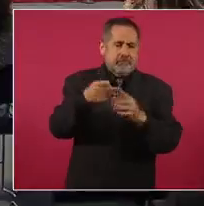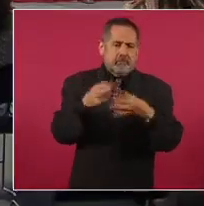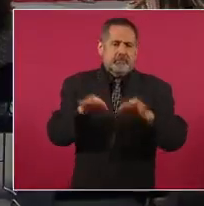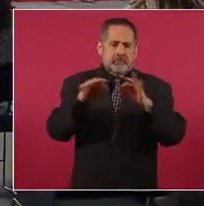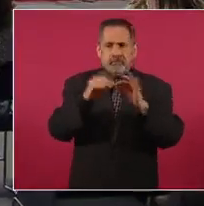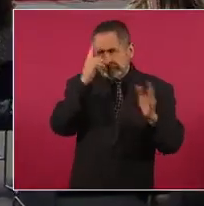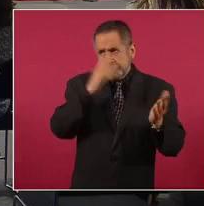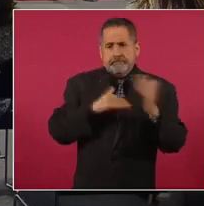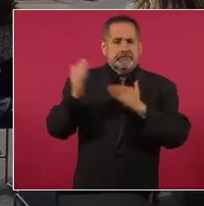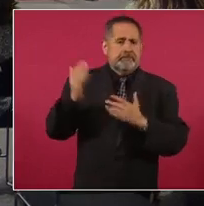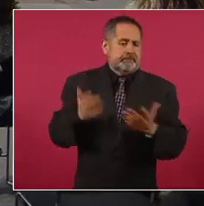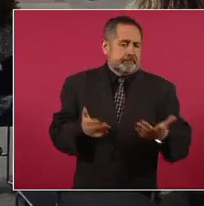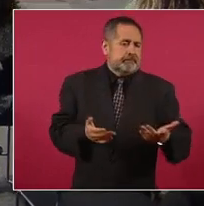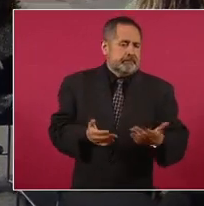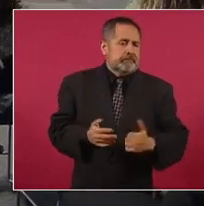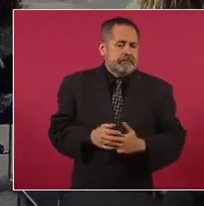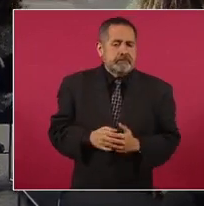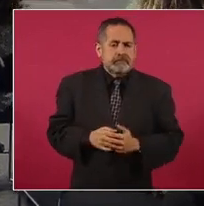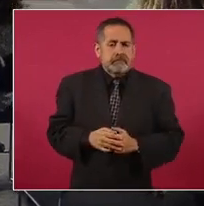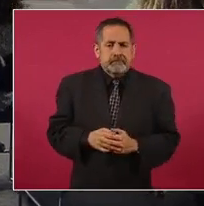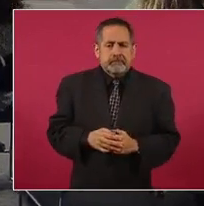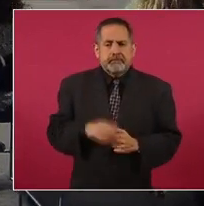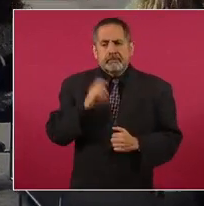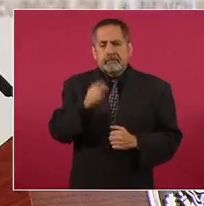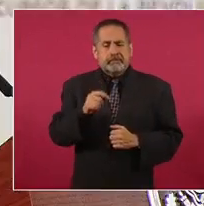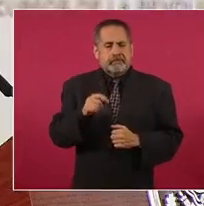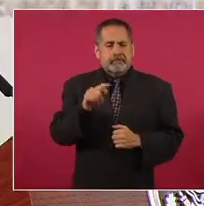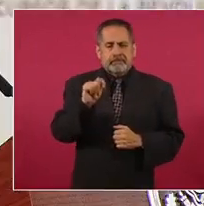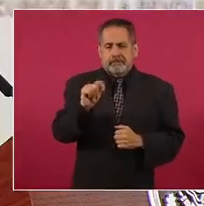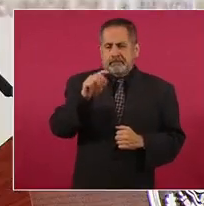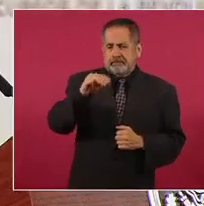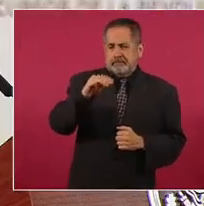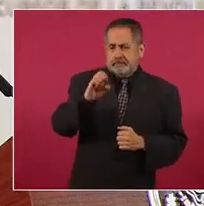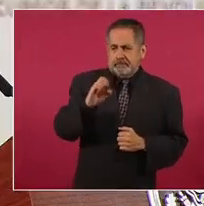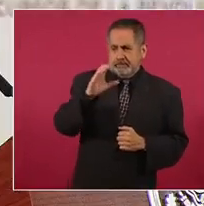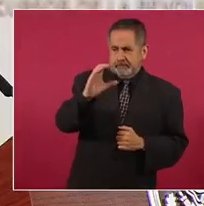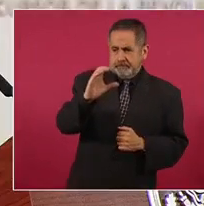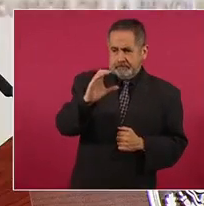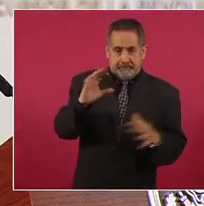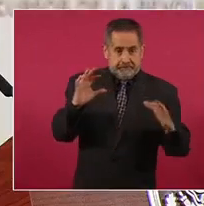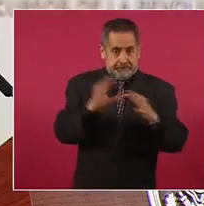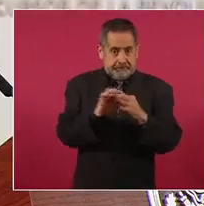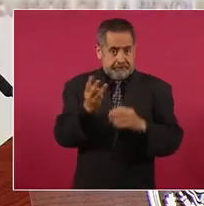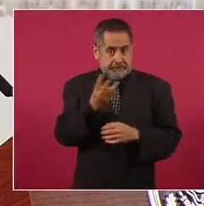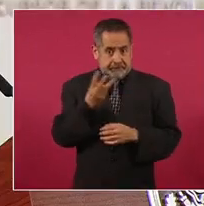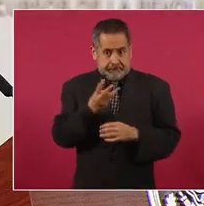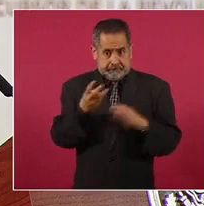tanto lo que es el Tratado de Libre Comercio,